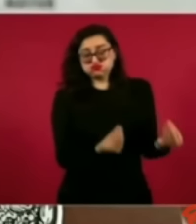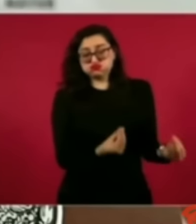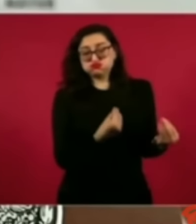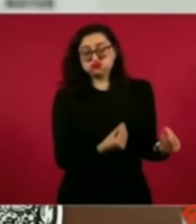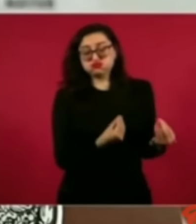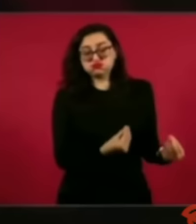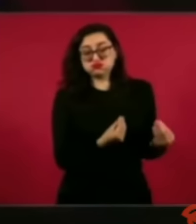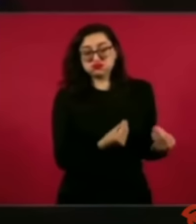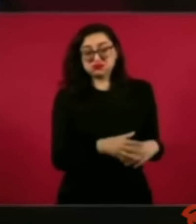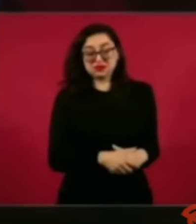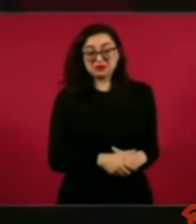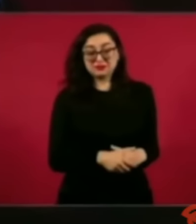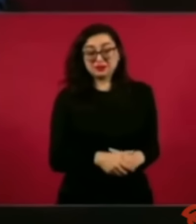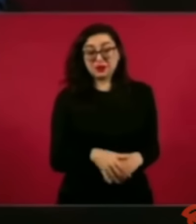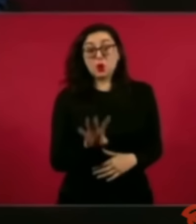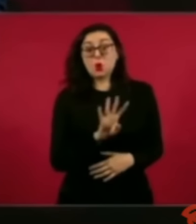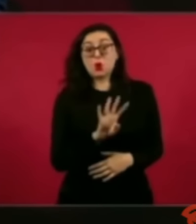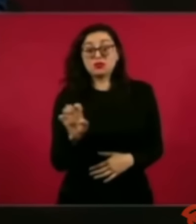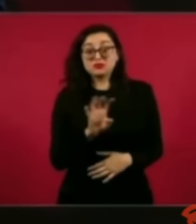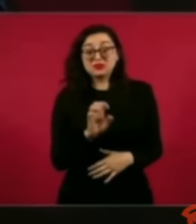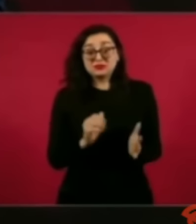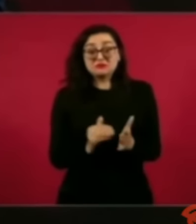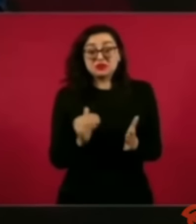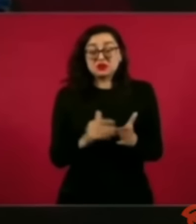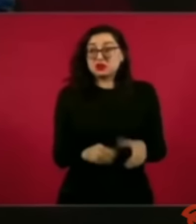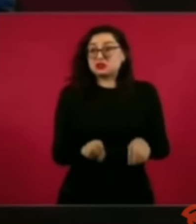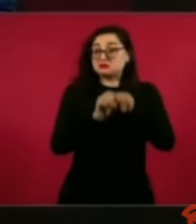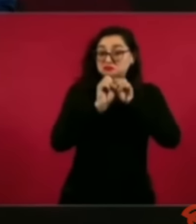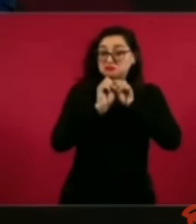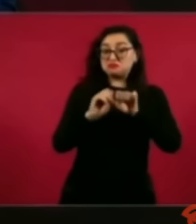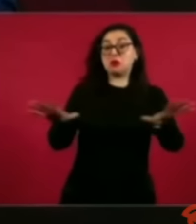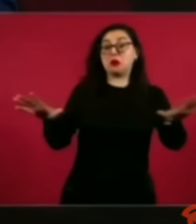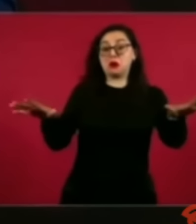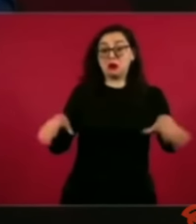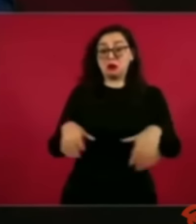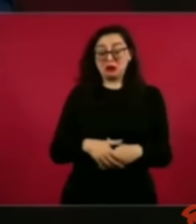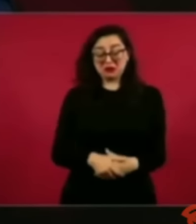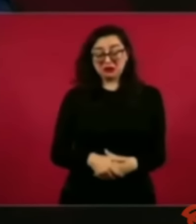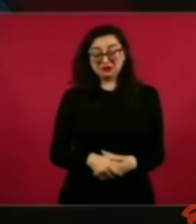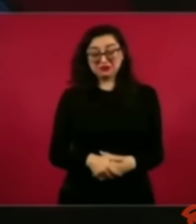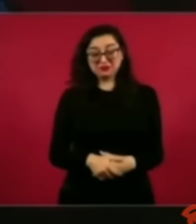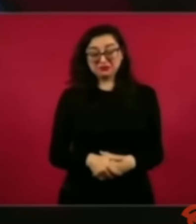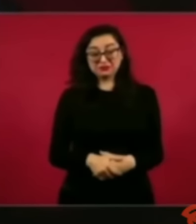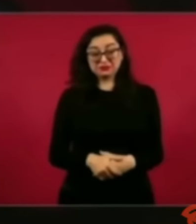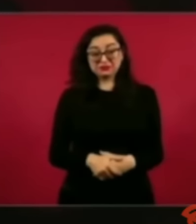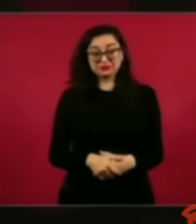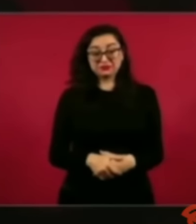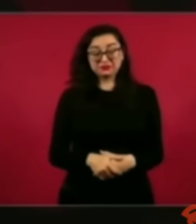Y estamos hablando de 400 millones de alcance.